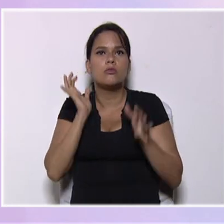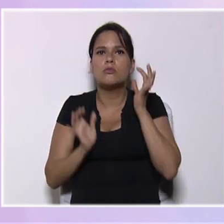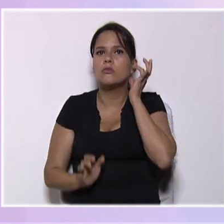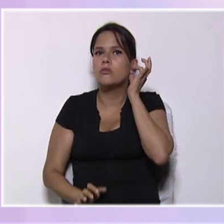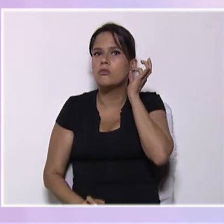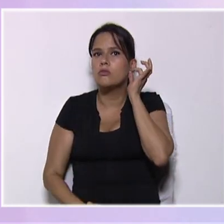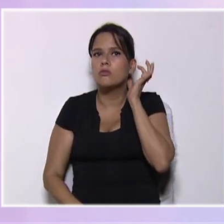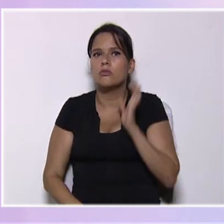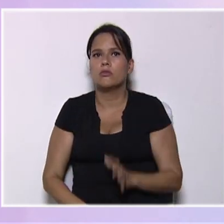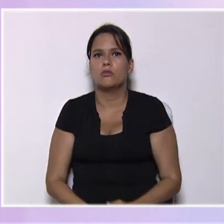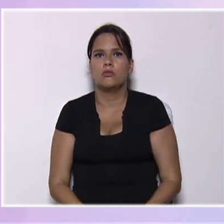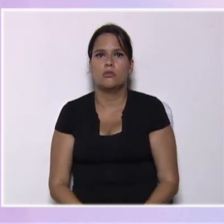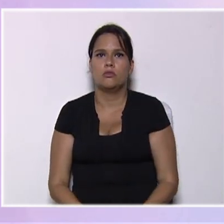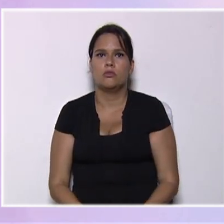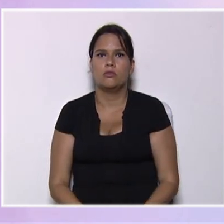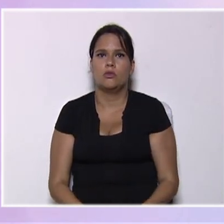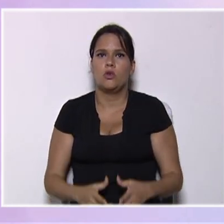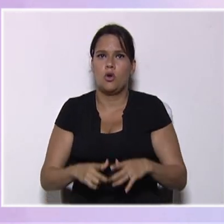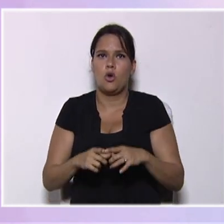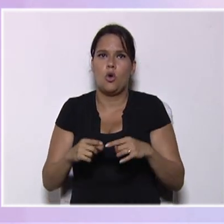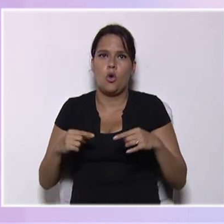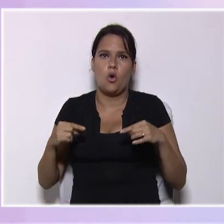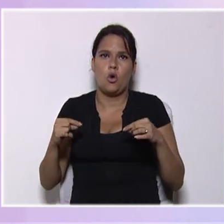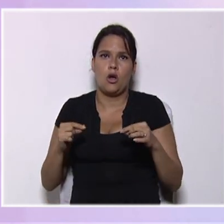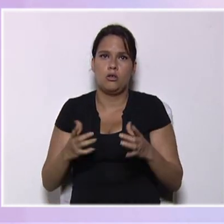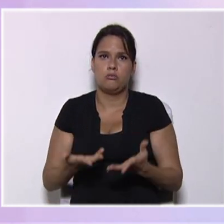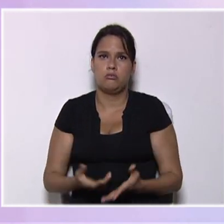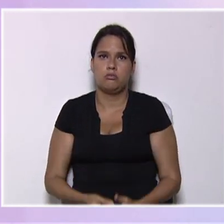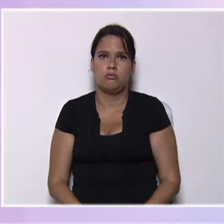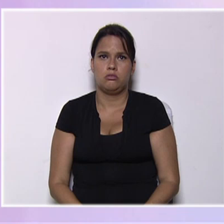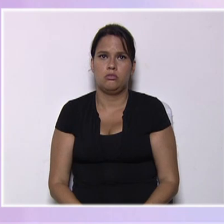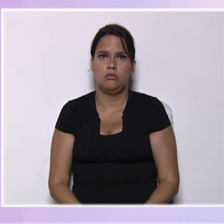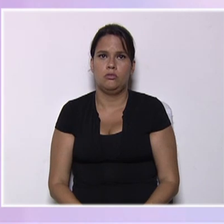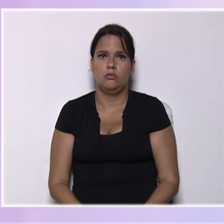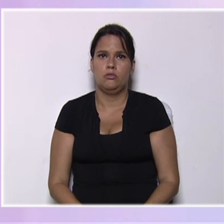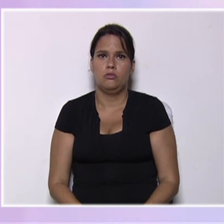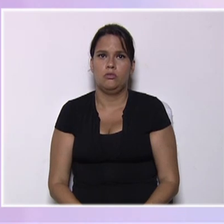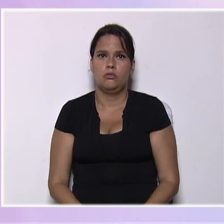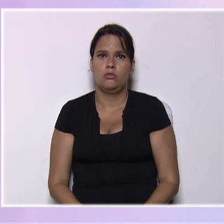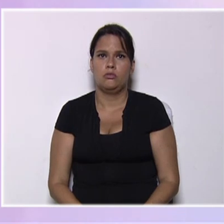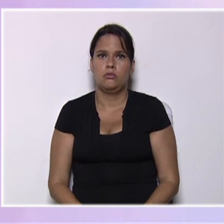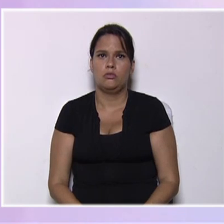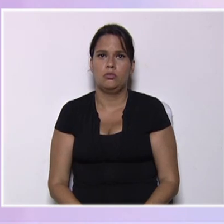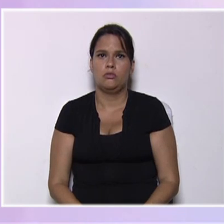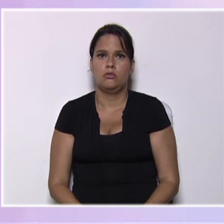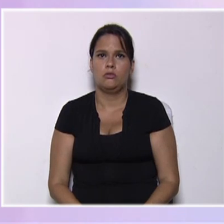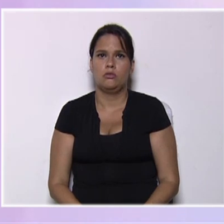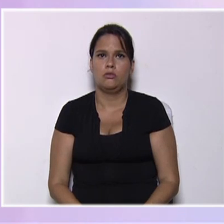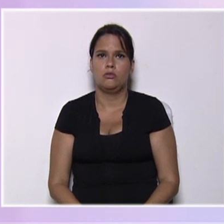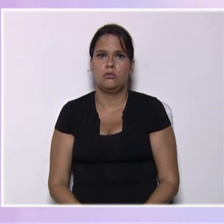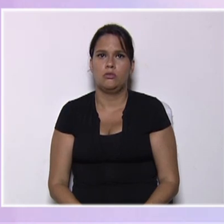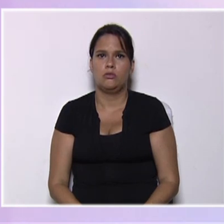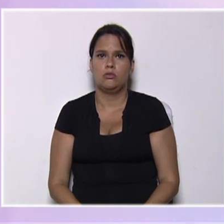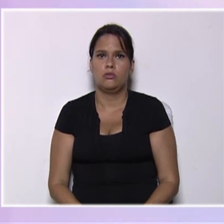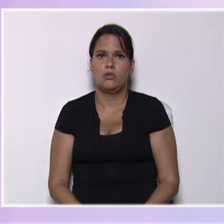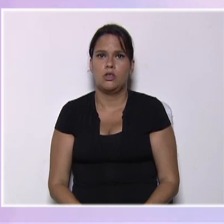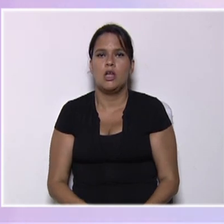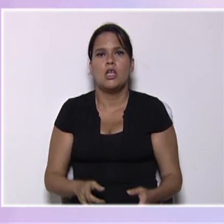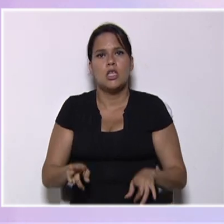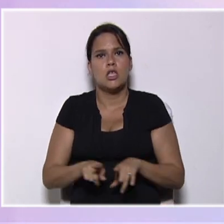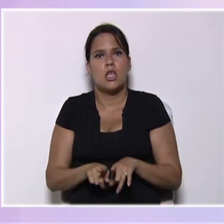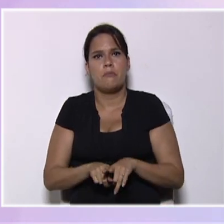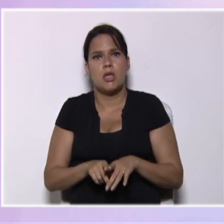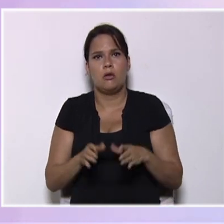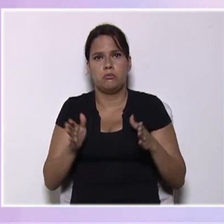de hojas. Hojas con goma. Bien. Esos son arte. También